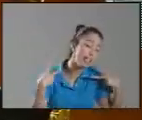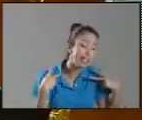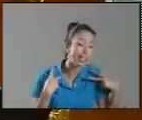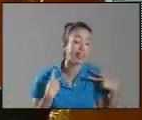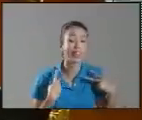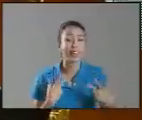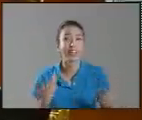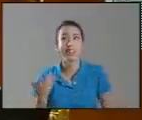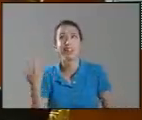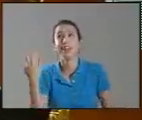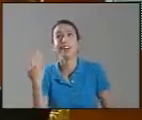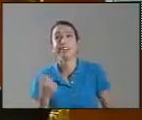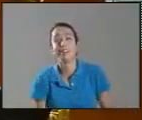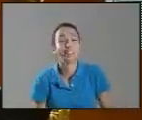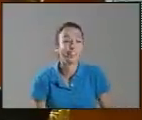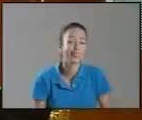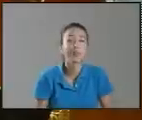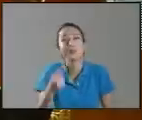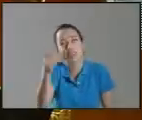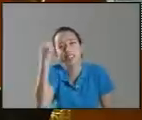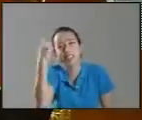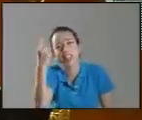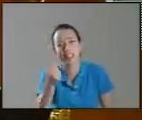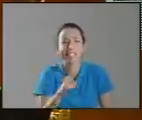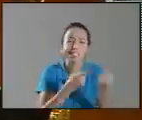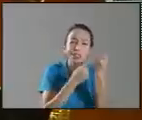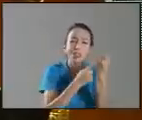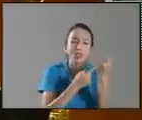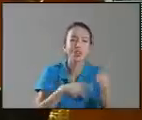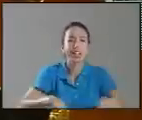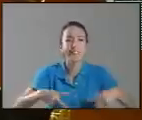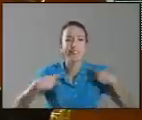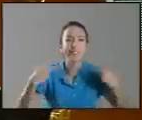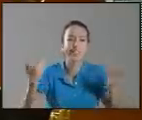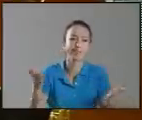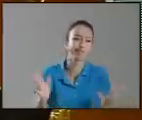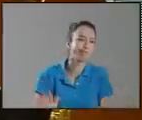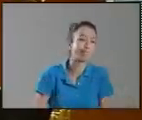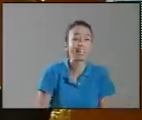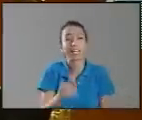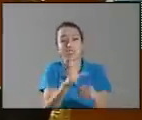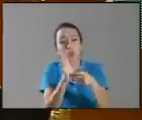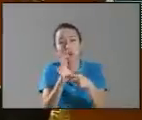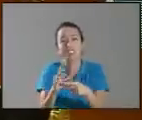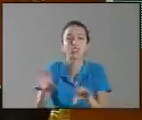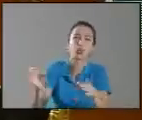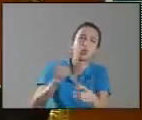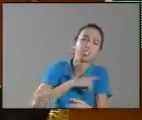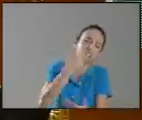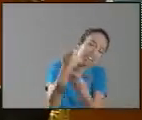Pastor, disculpe, fistengo, mire, desafortunadamente, usted sabe que en la vida,